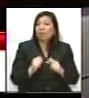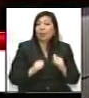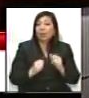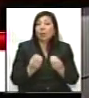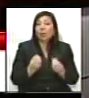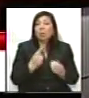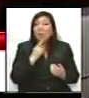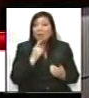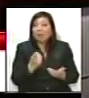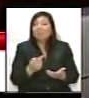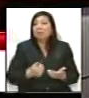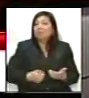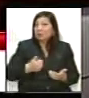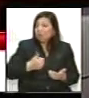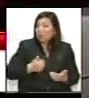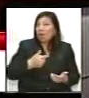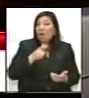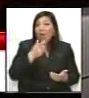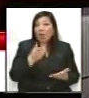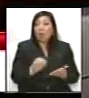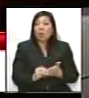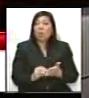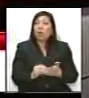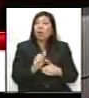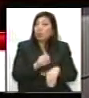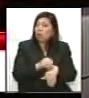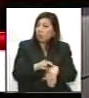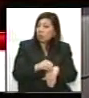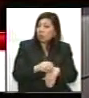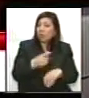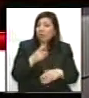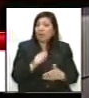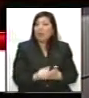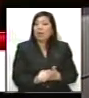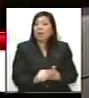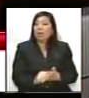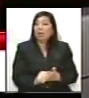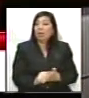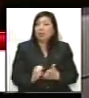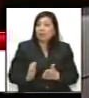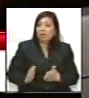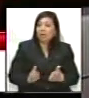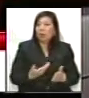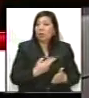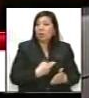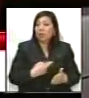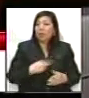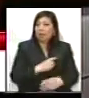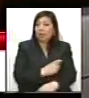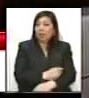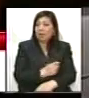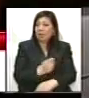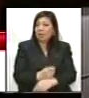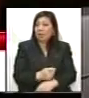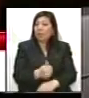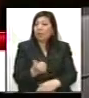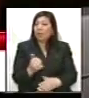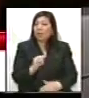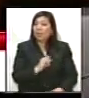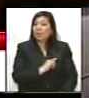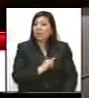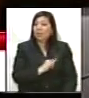como son la autoridad nacional del agua el consejo de recursos hídricos de cuenca el gobierno regional tacna entre otras instituciones